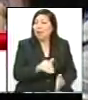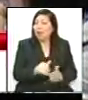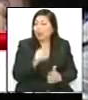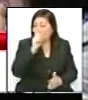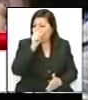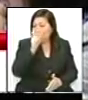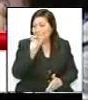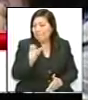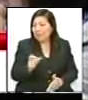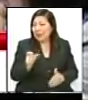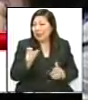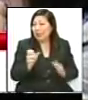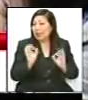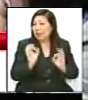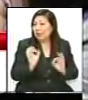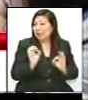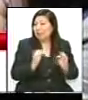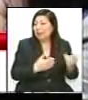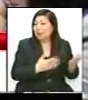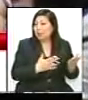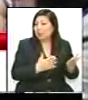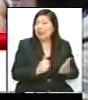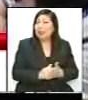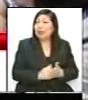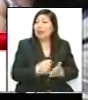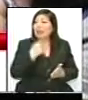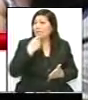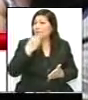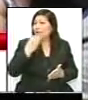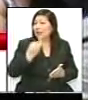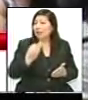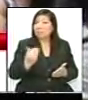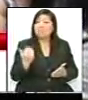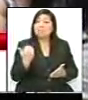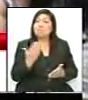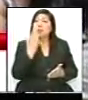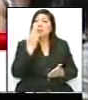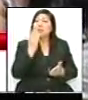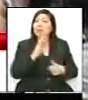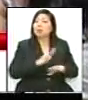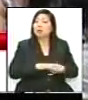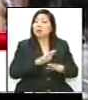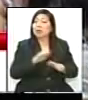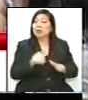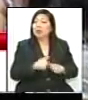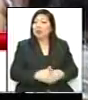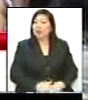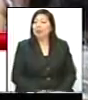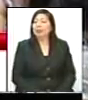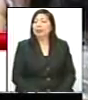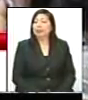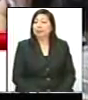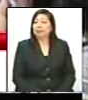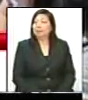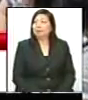peruanos, siempre esperando que la verdad impere por sobre todo. Muchas gracias, presidente.